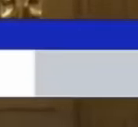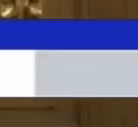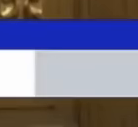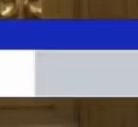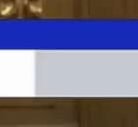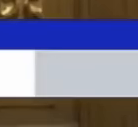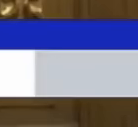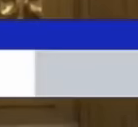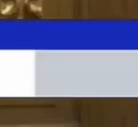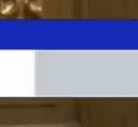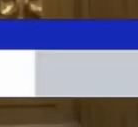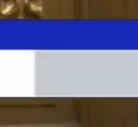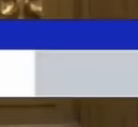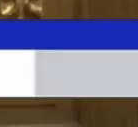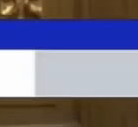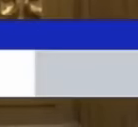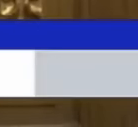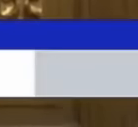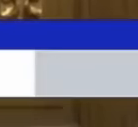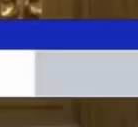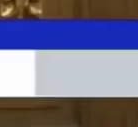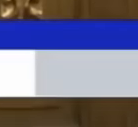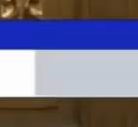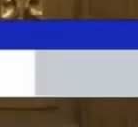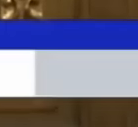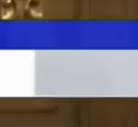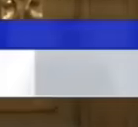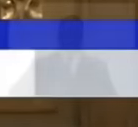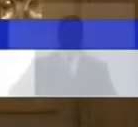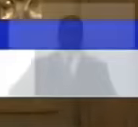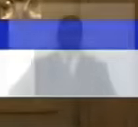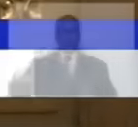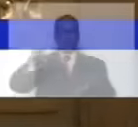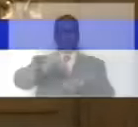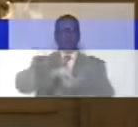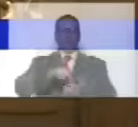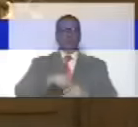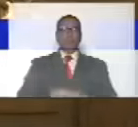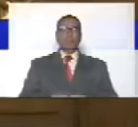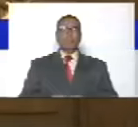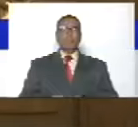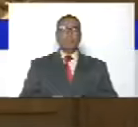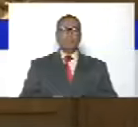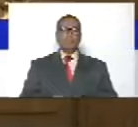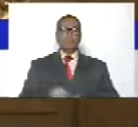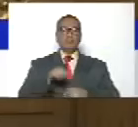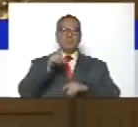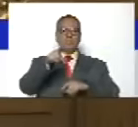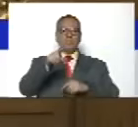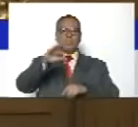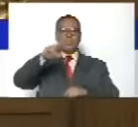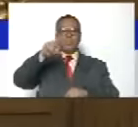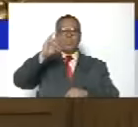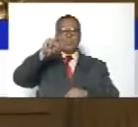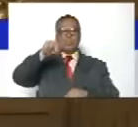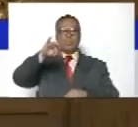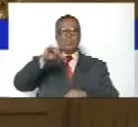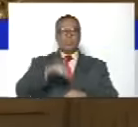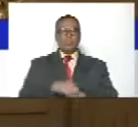en solidaridad por el sensible fallecimiento del presidente de la República Islámica de Irán, Ebrahim Raisi,